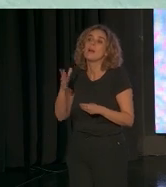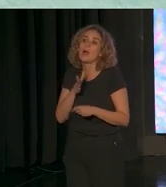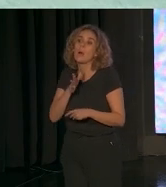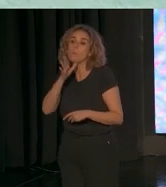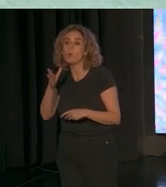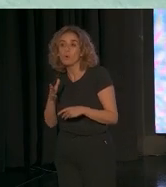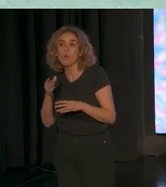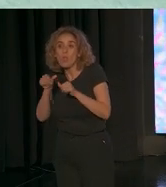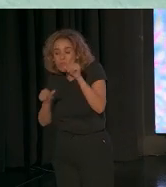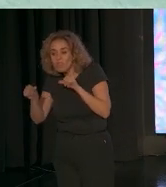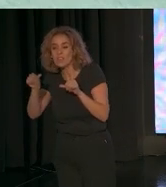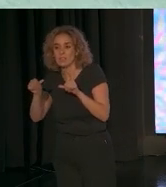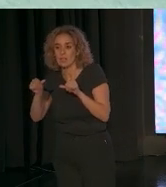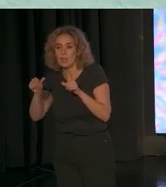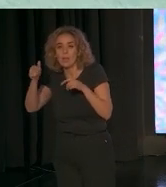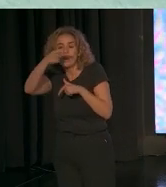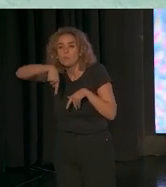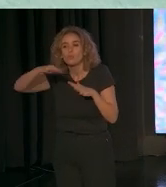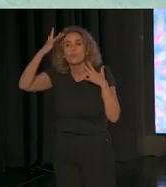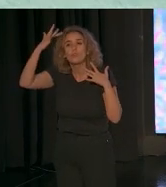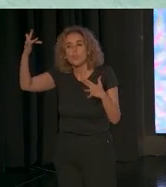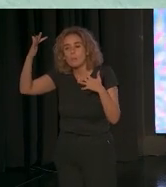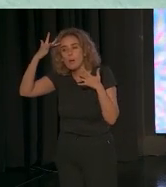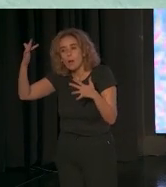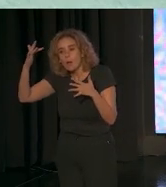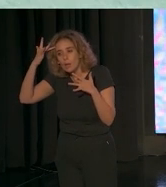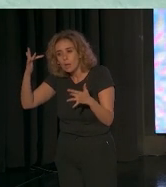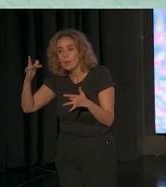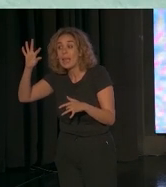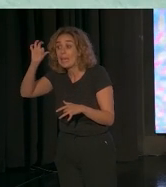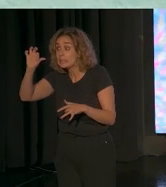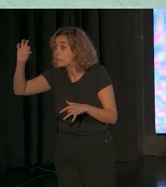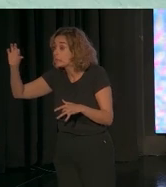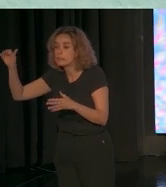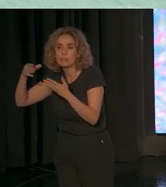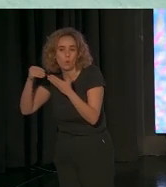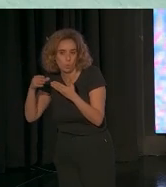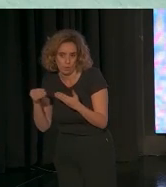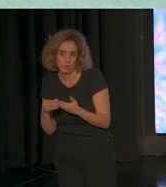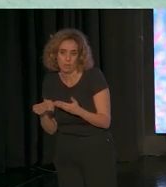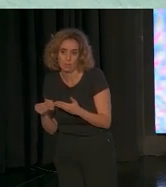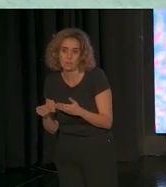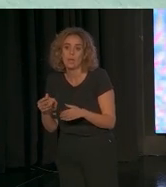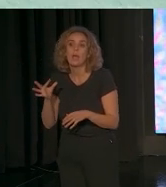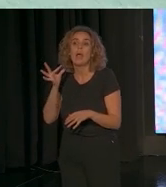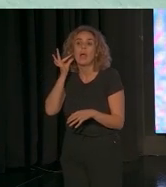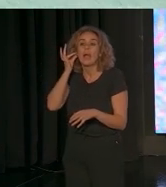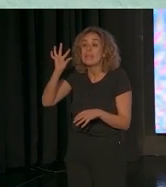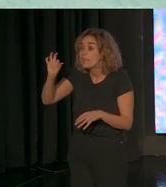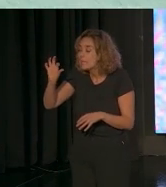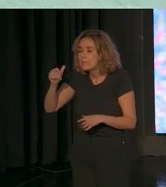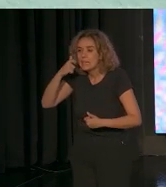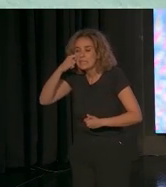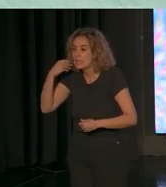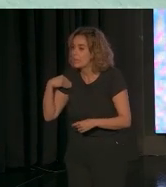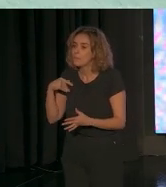y para, imagínense lo que es el uso de los plurales. No todas las familias han vivido la misma